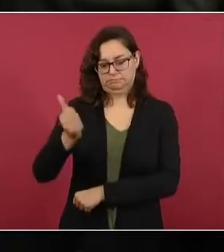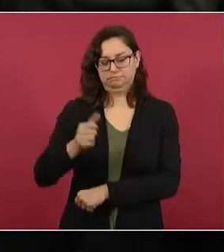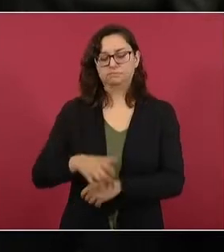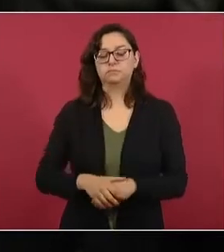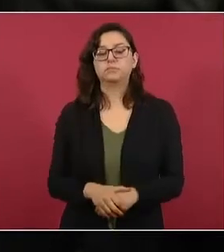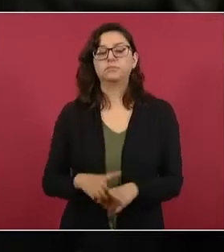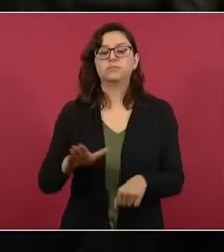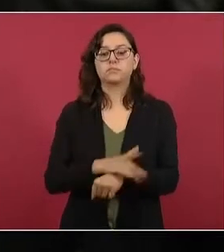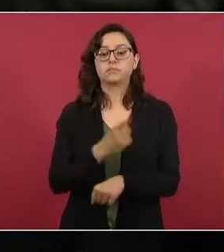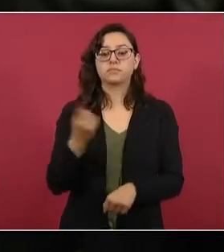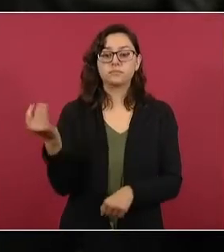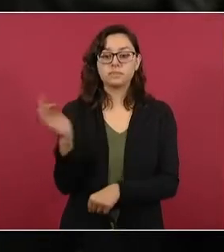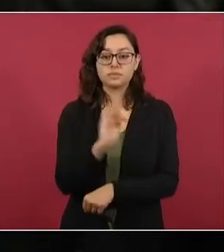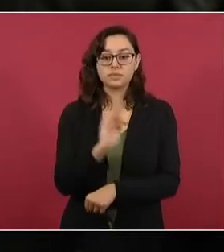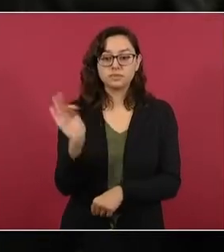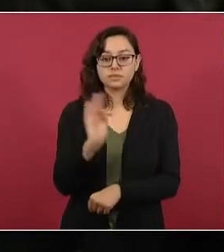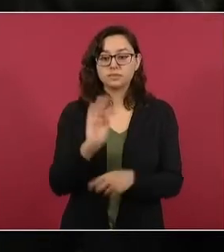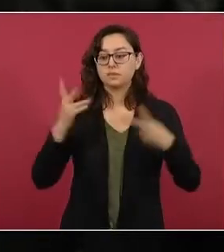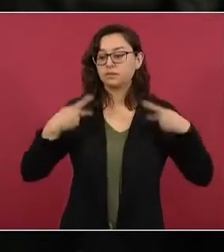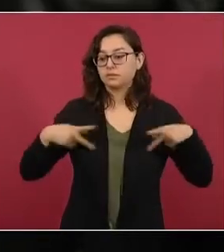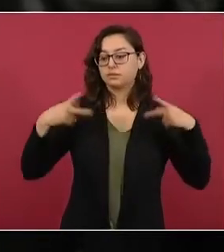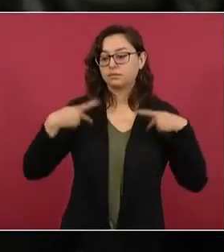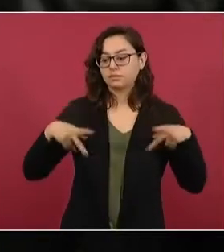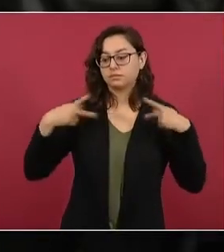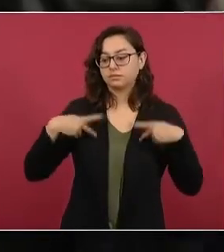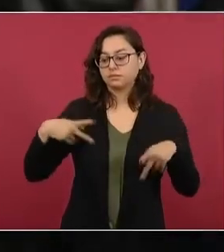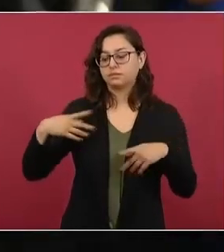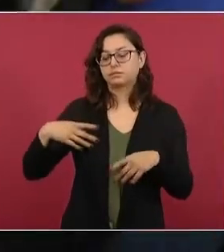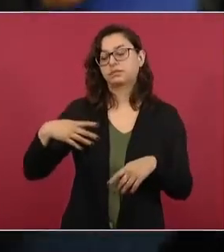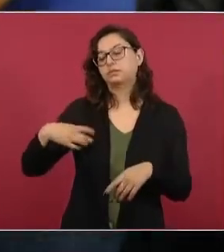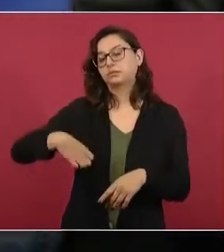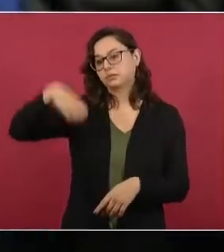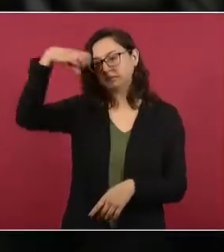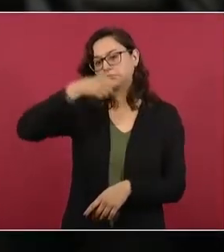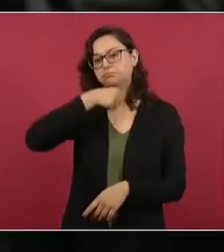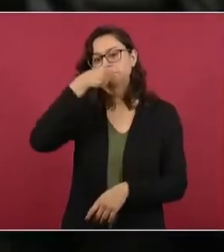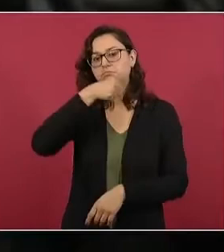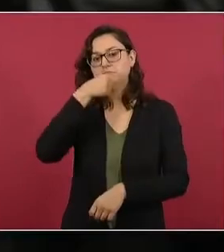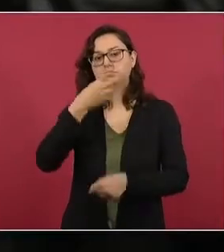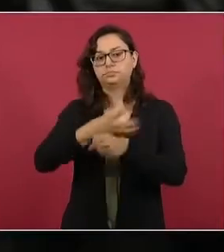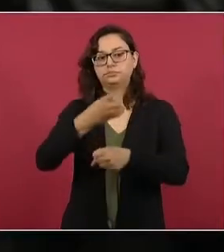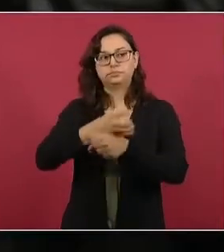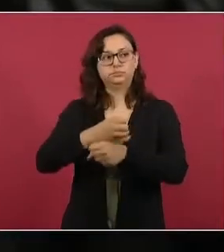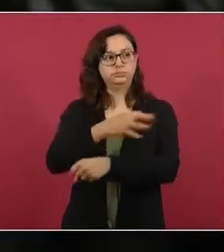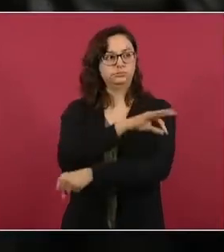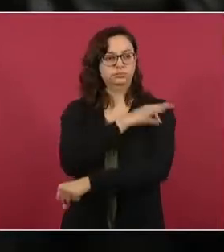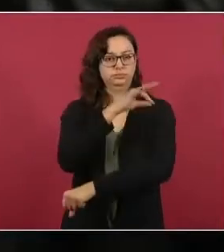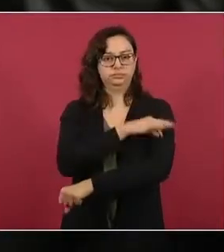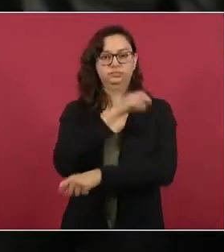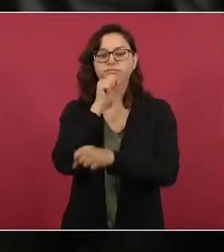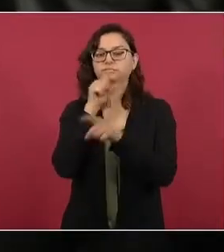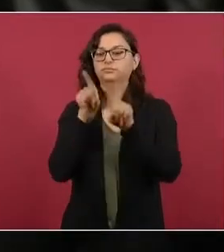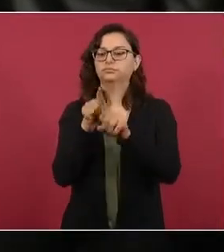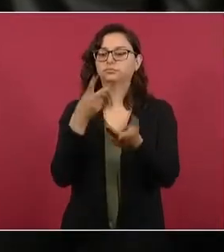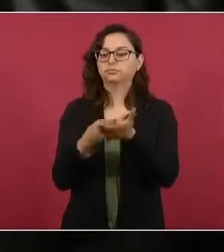una cuarta dosis a personas de la tercera edad y personas con comorbilidades.